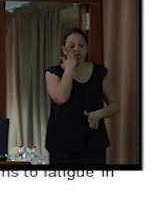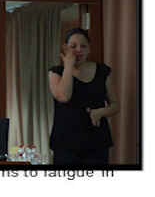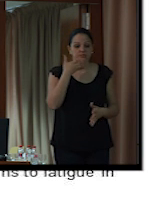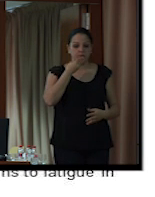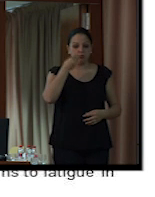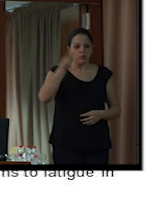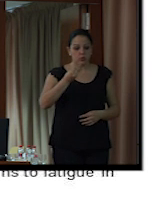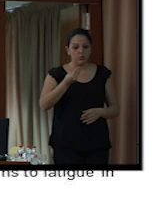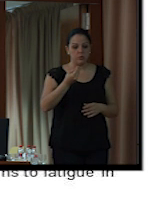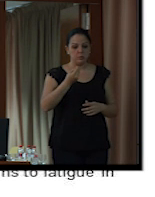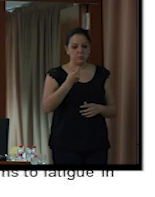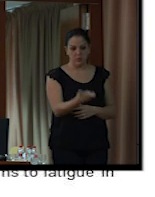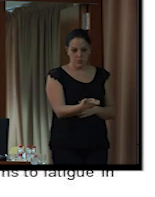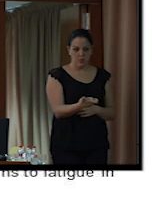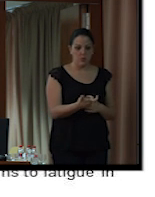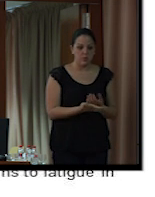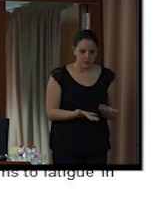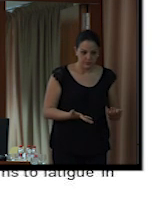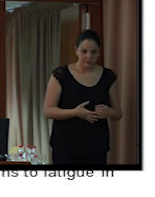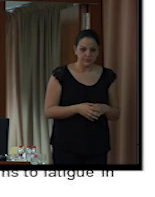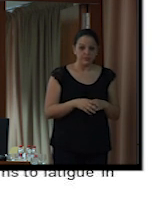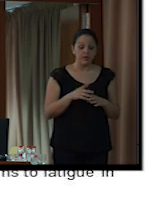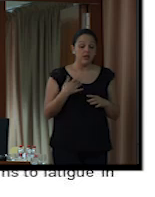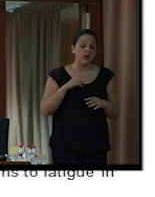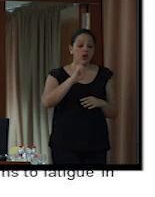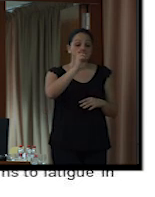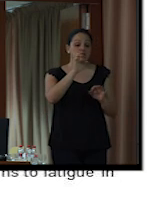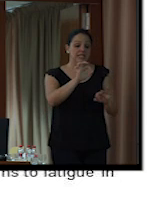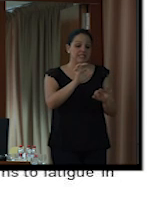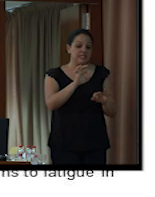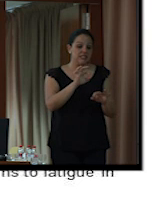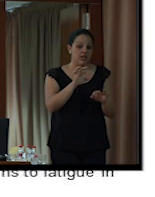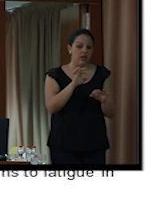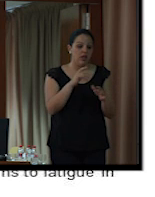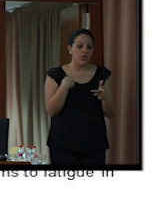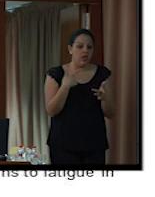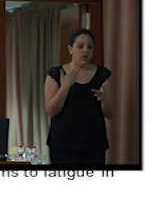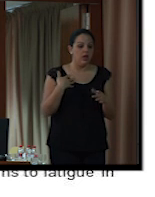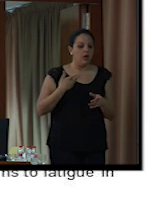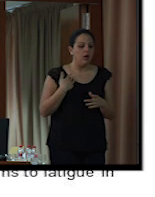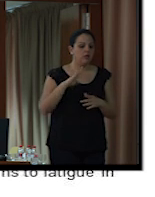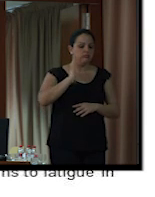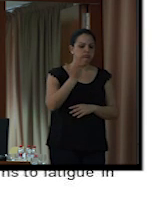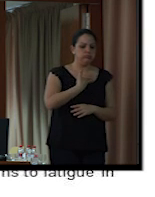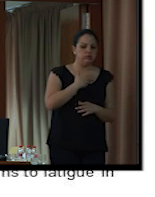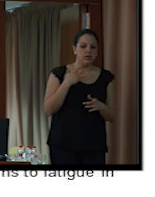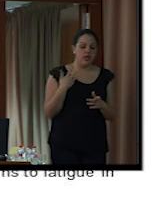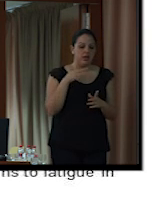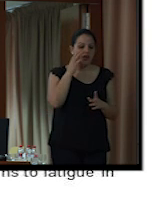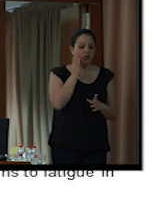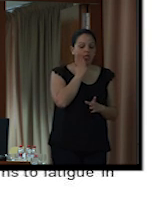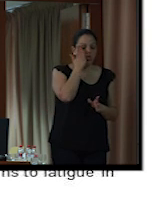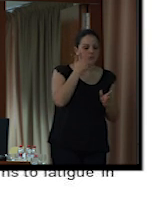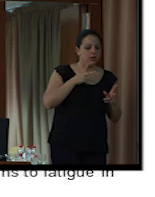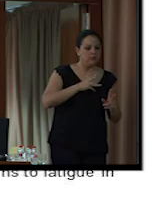Y otras anomalías que encontramos en la polisonografía de los pacientes con fibromialgia es la existencia de un importante grado de fragmentación del sueño. No llegáis a alcanzar